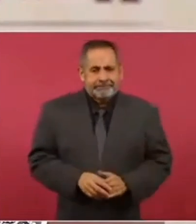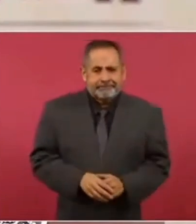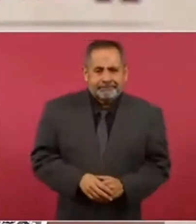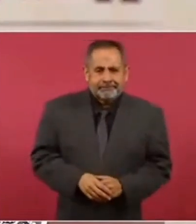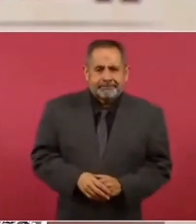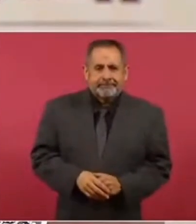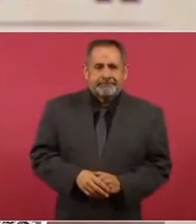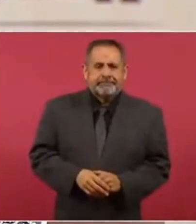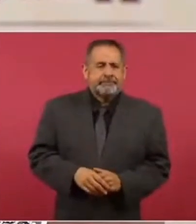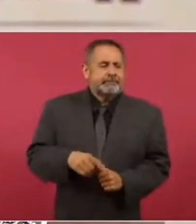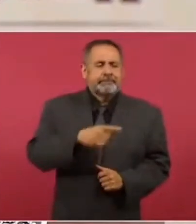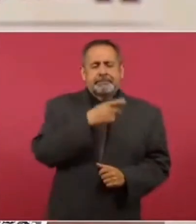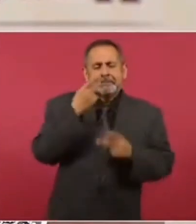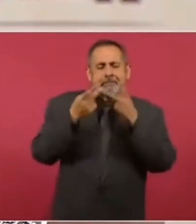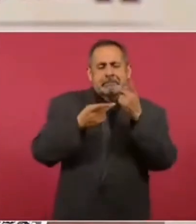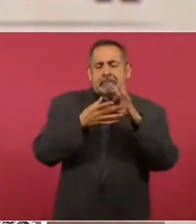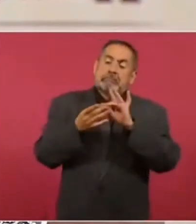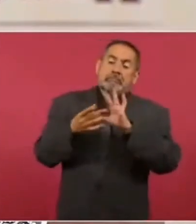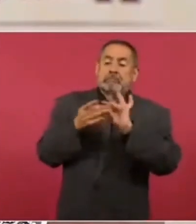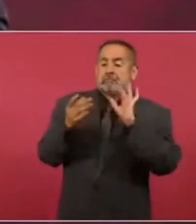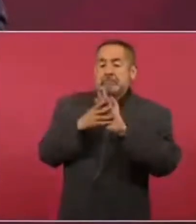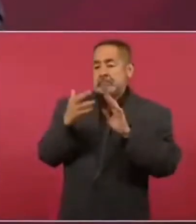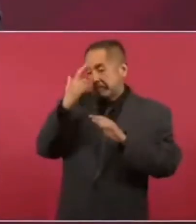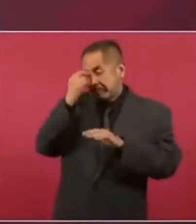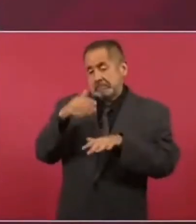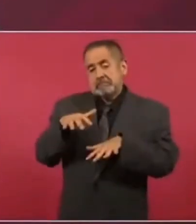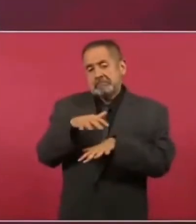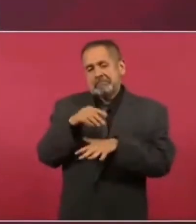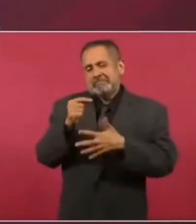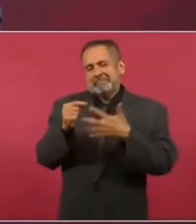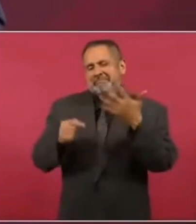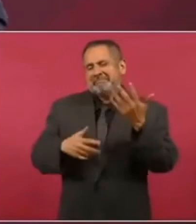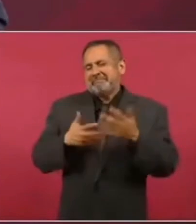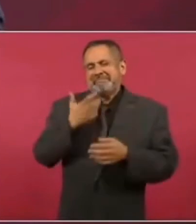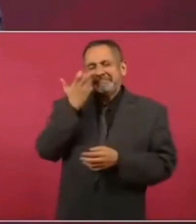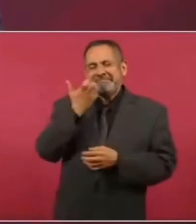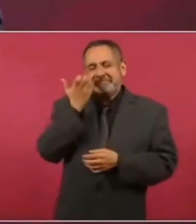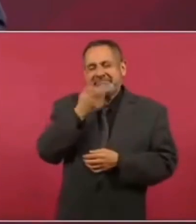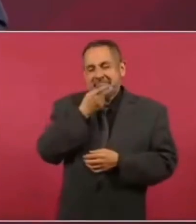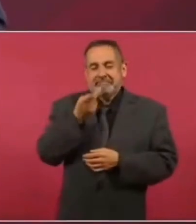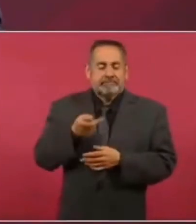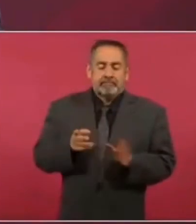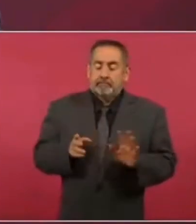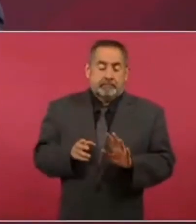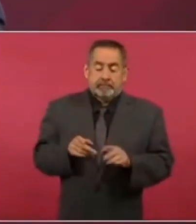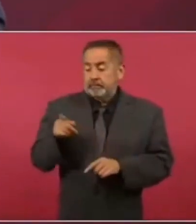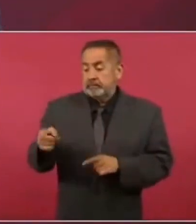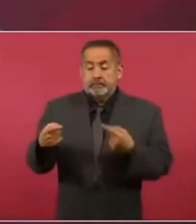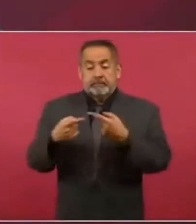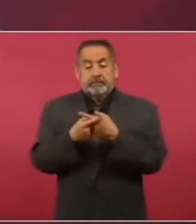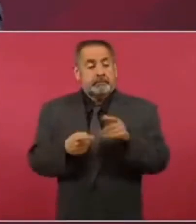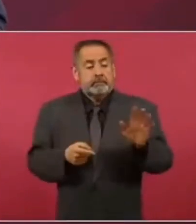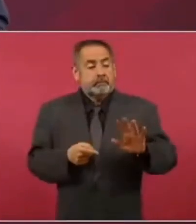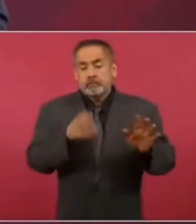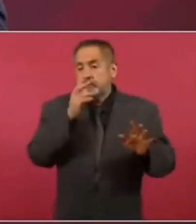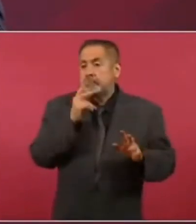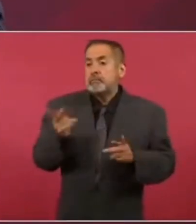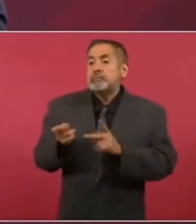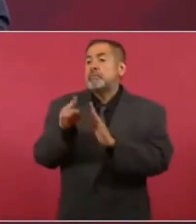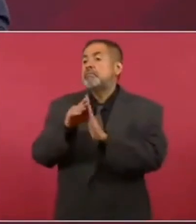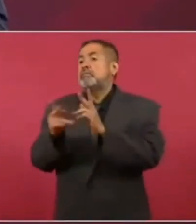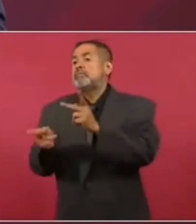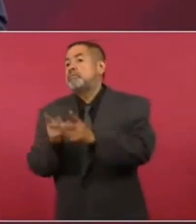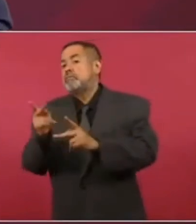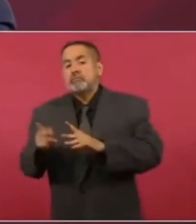con una argucia legaloide de que no aplicaba una consulta cuando se trataba